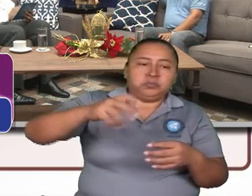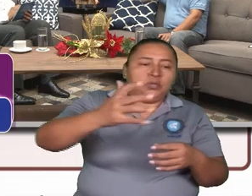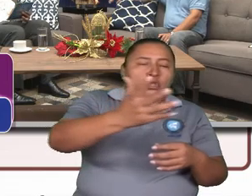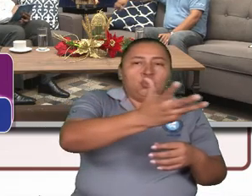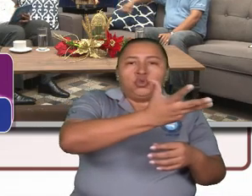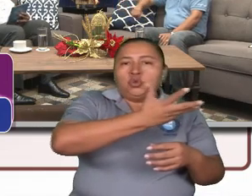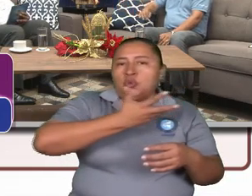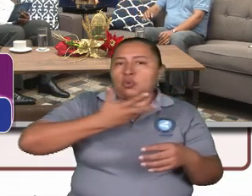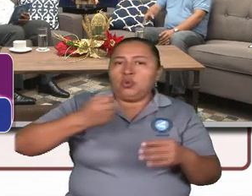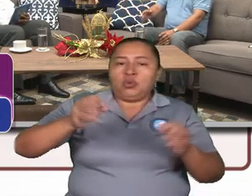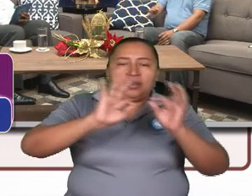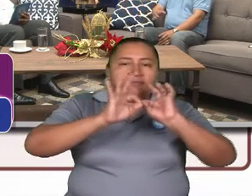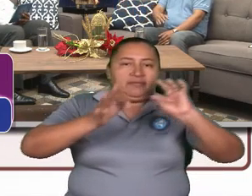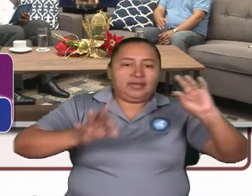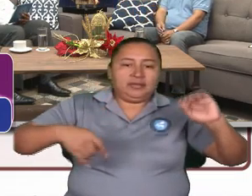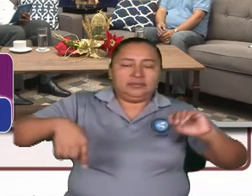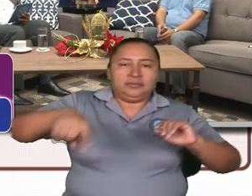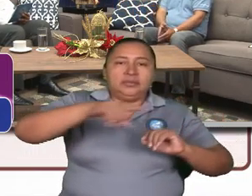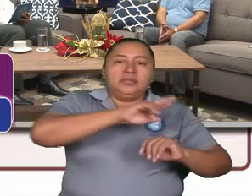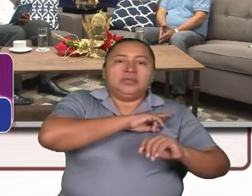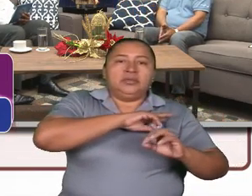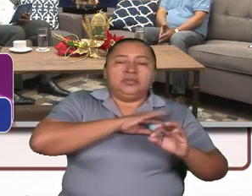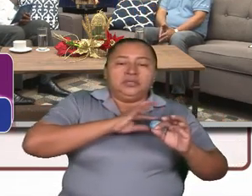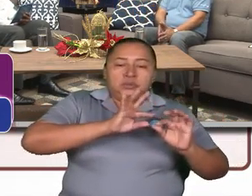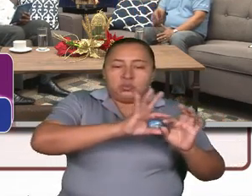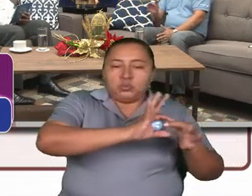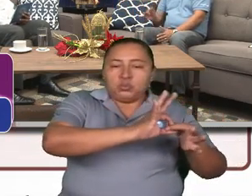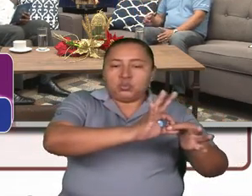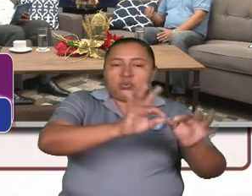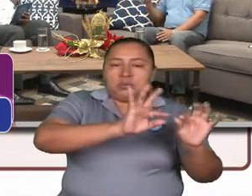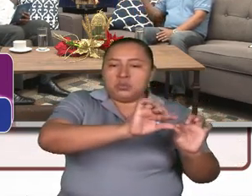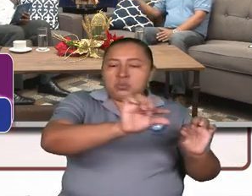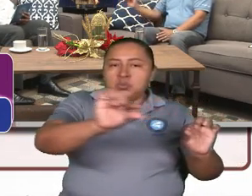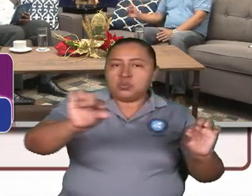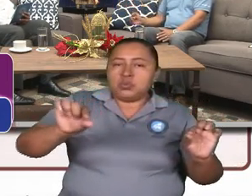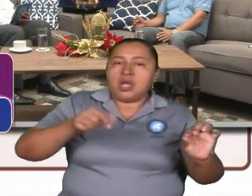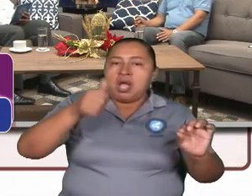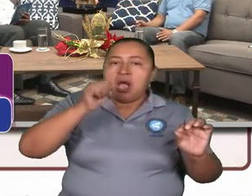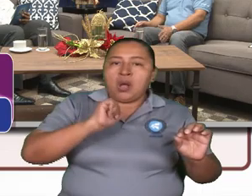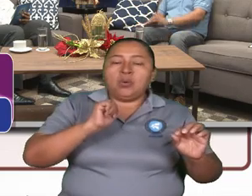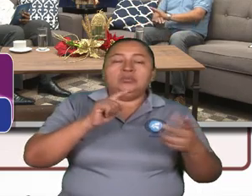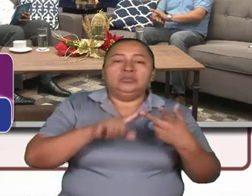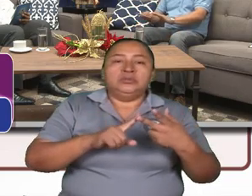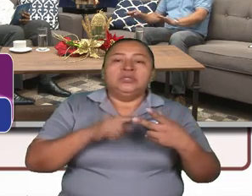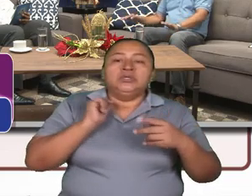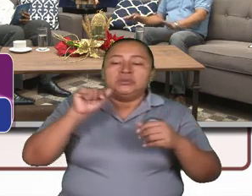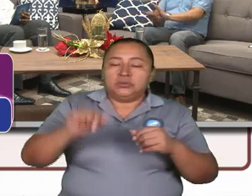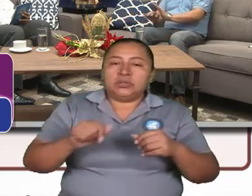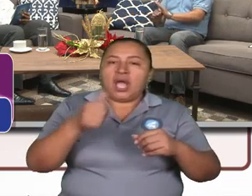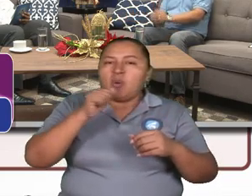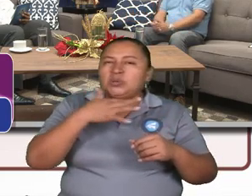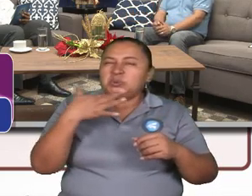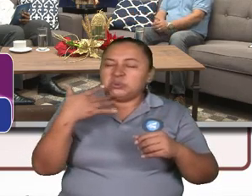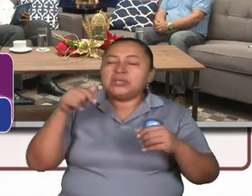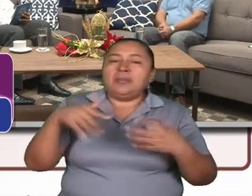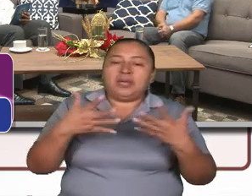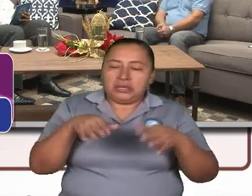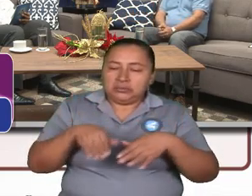las familias están 100% seguras en esta Feria del Comercio Navideño. Tenemos a